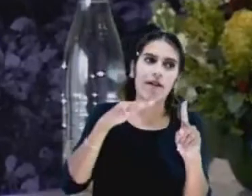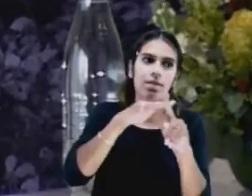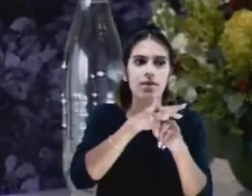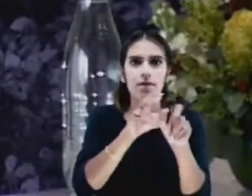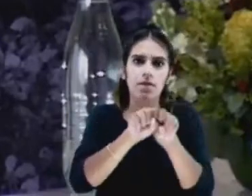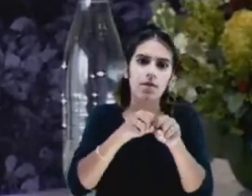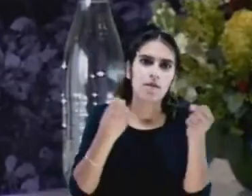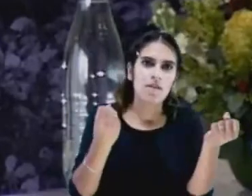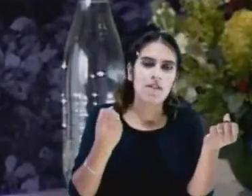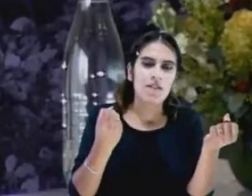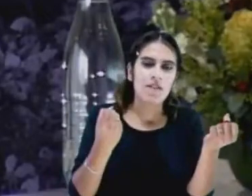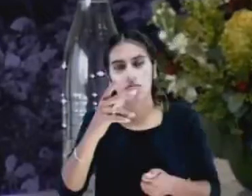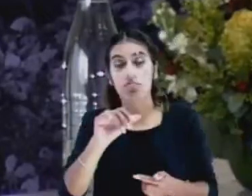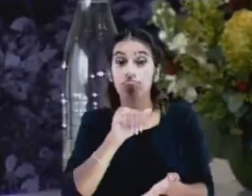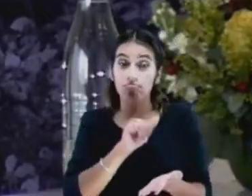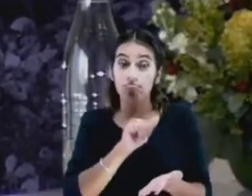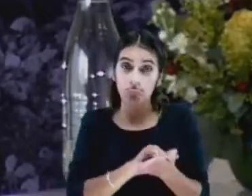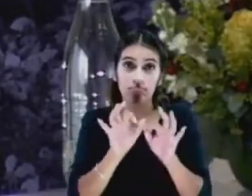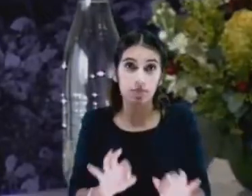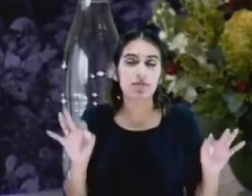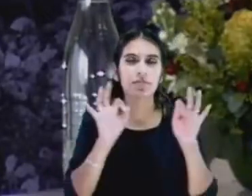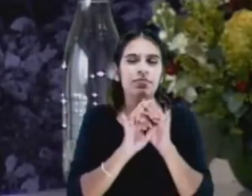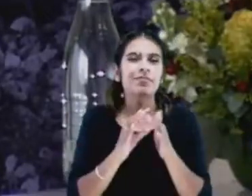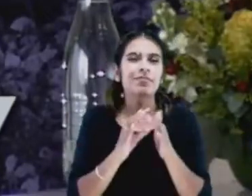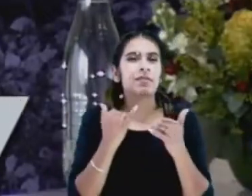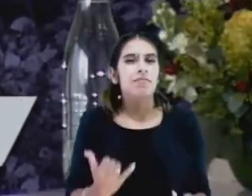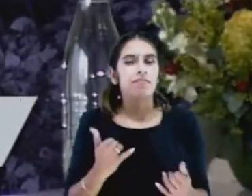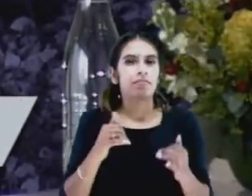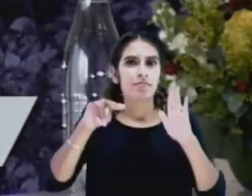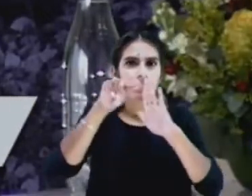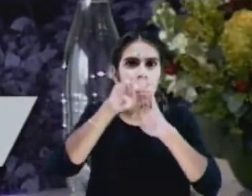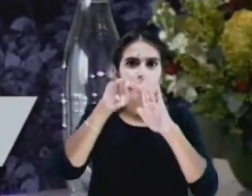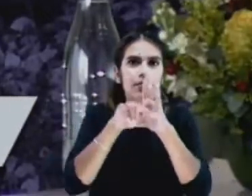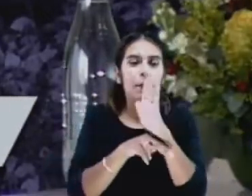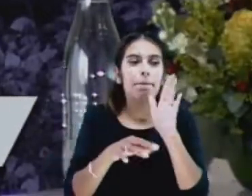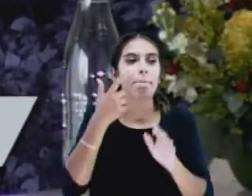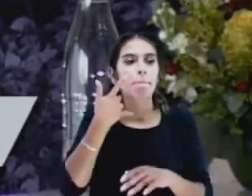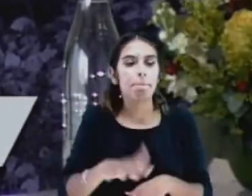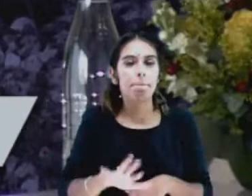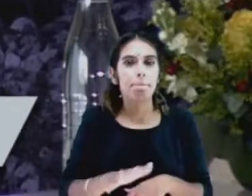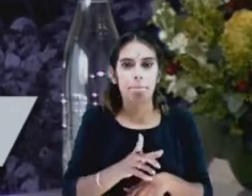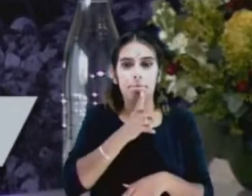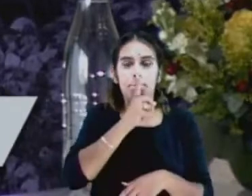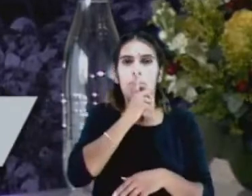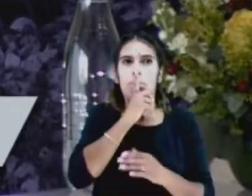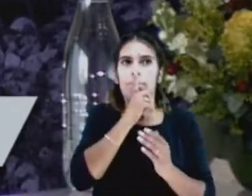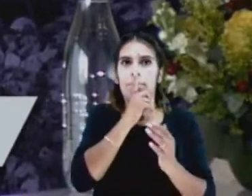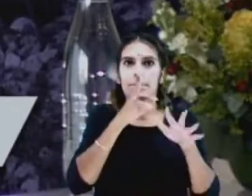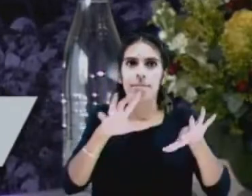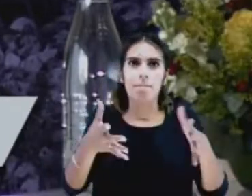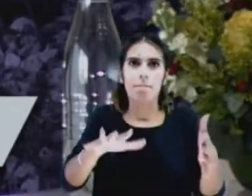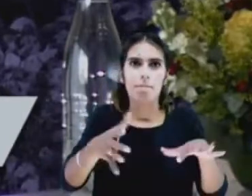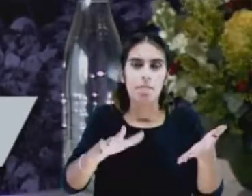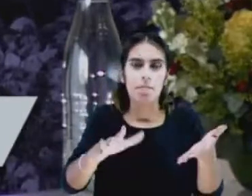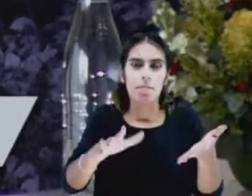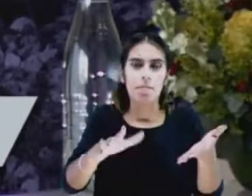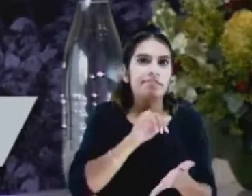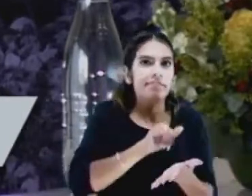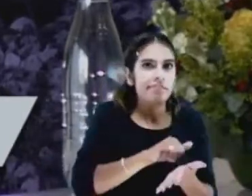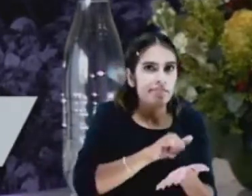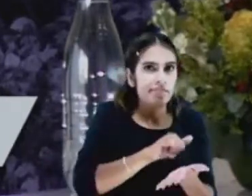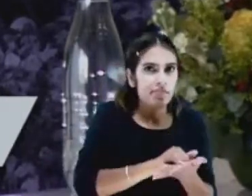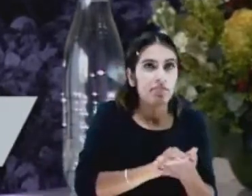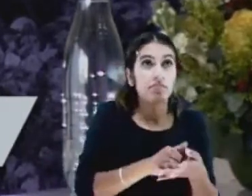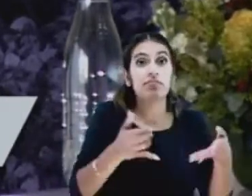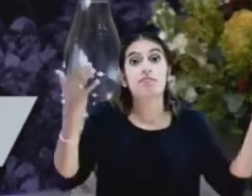también creemos que ahora la norma establece una reserva relativa porque es relativa sobre los sujetos legitimados para intervenir llames en